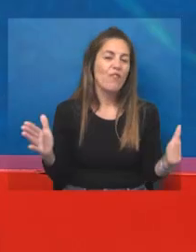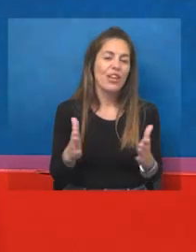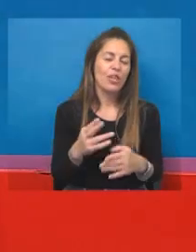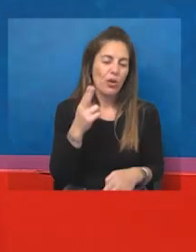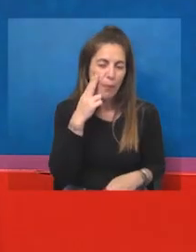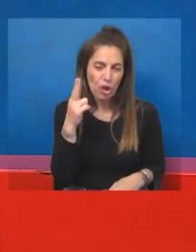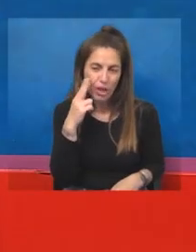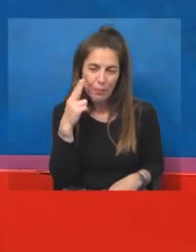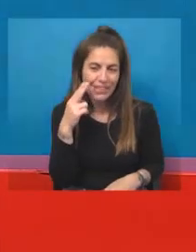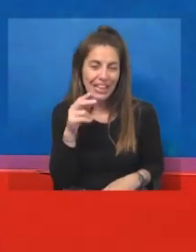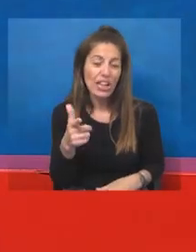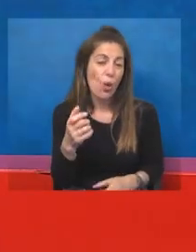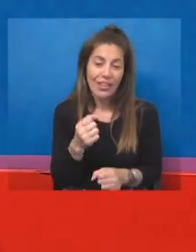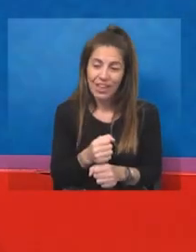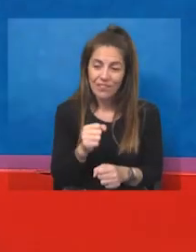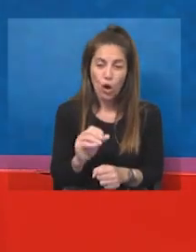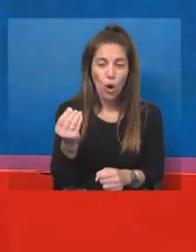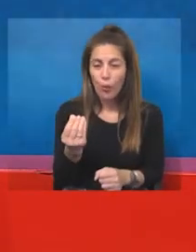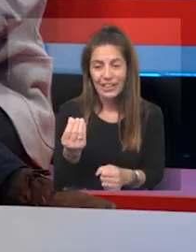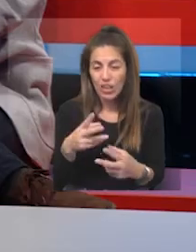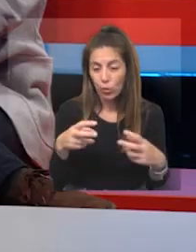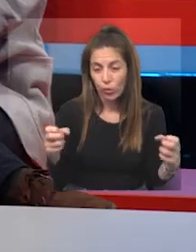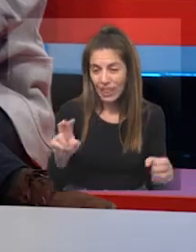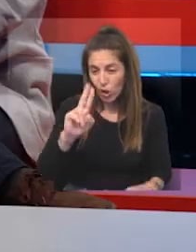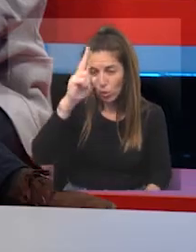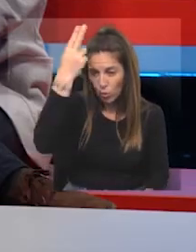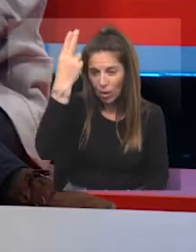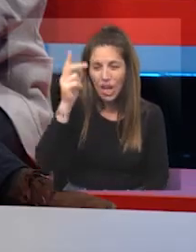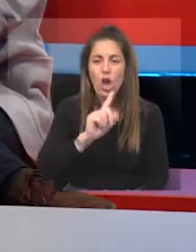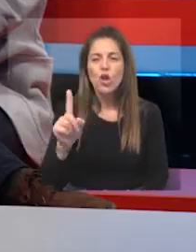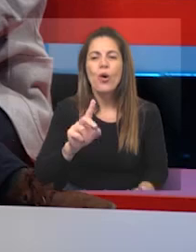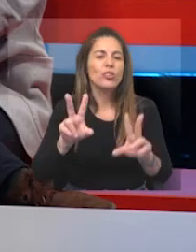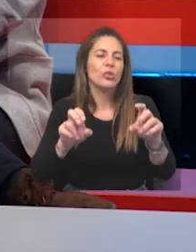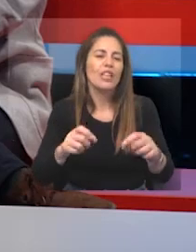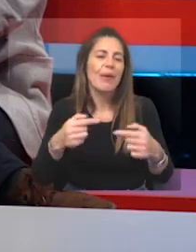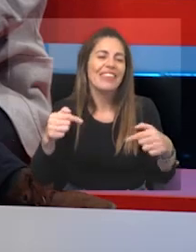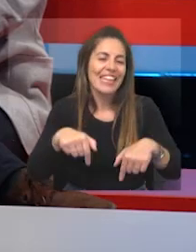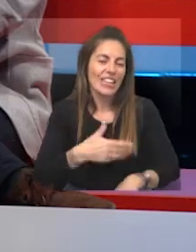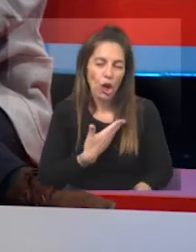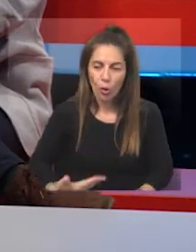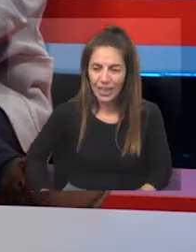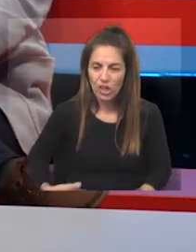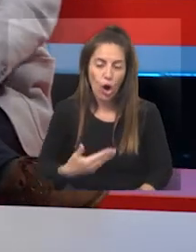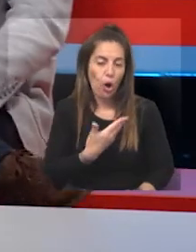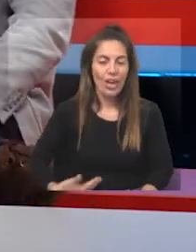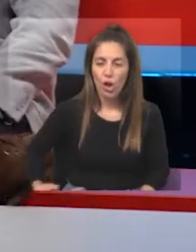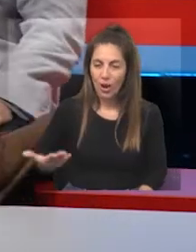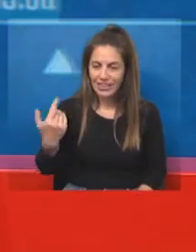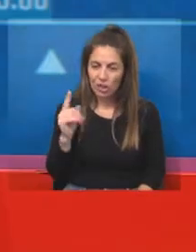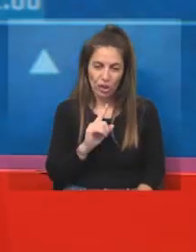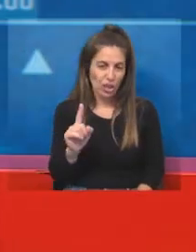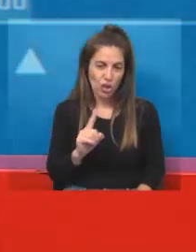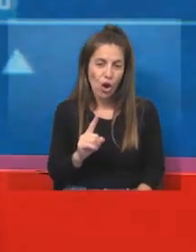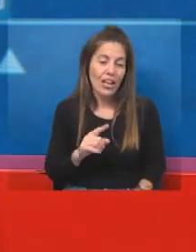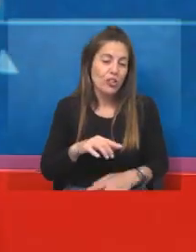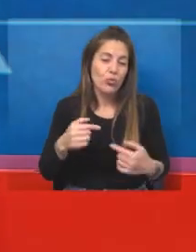problemática que es el desempleo juvenil estructural del Uruguay no este no no es una cuesta una cosa de este gobierno ni de los gobiernos anteriores es